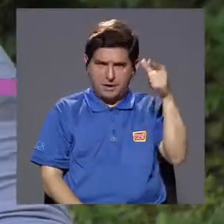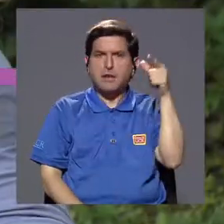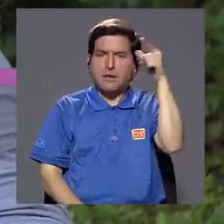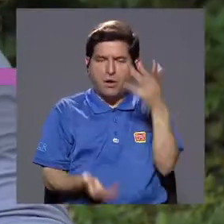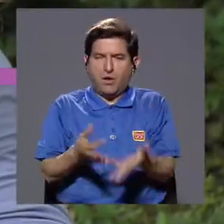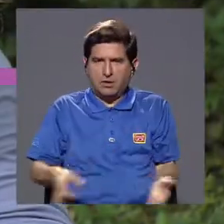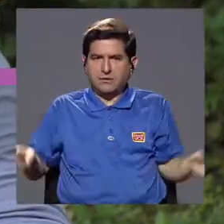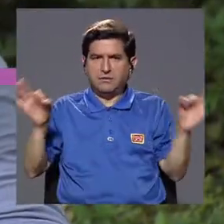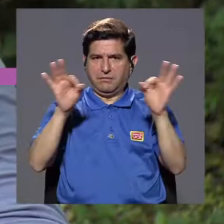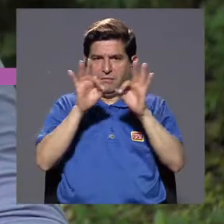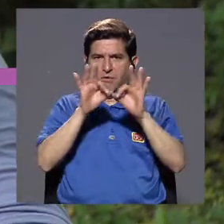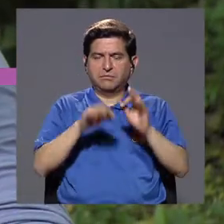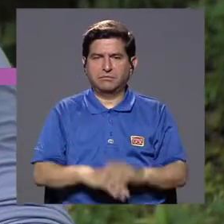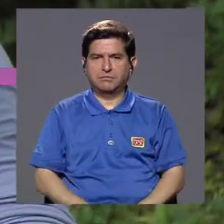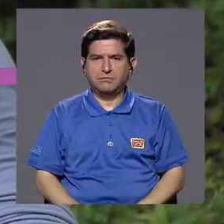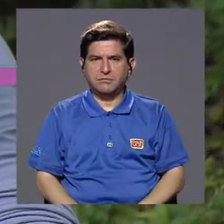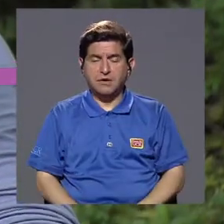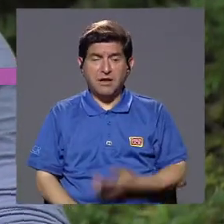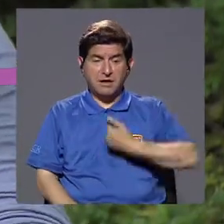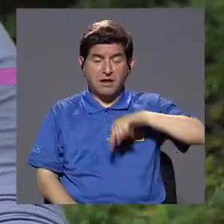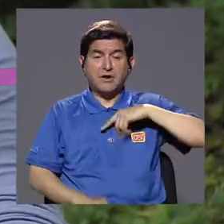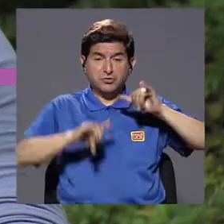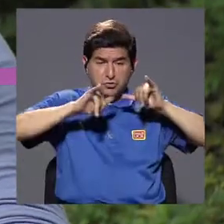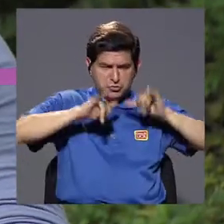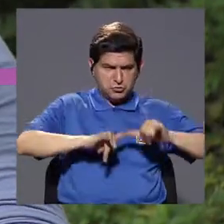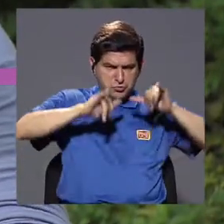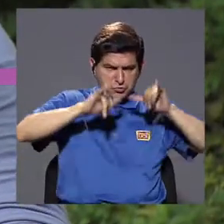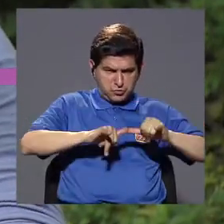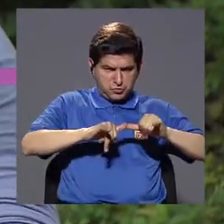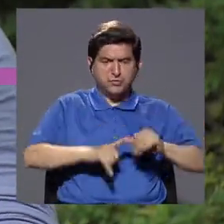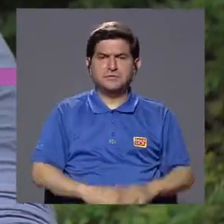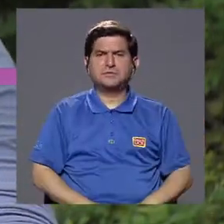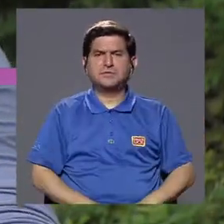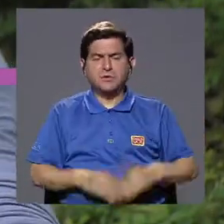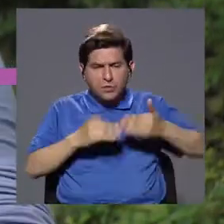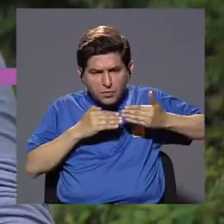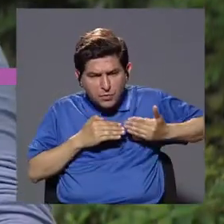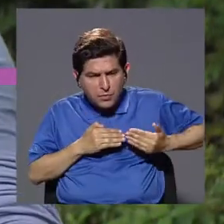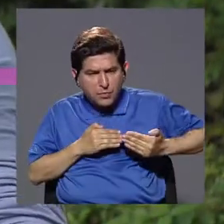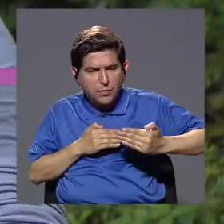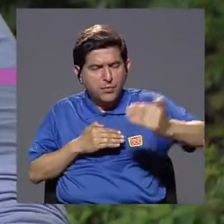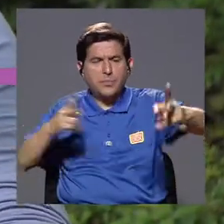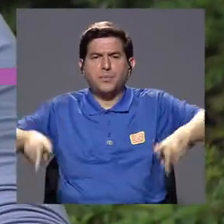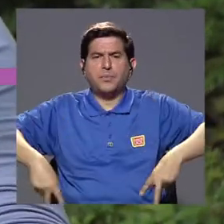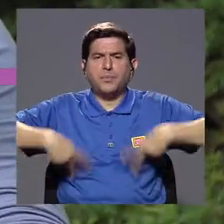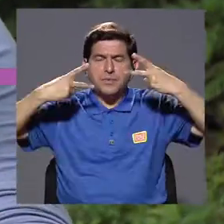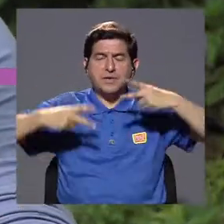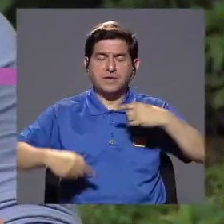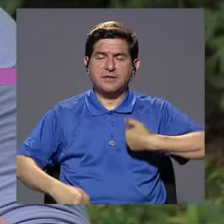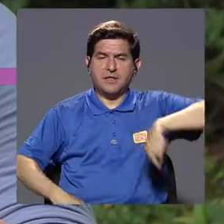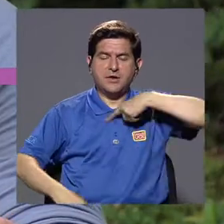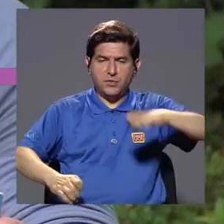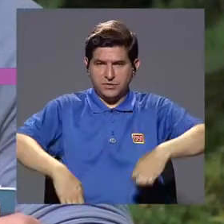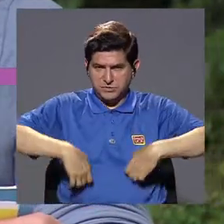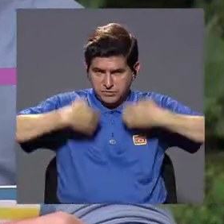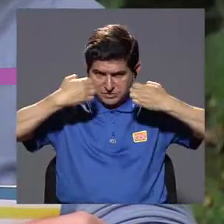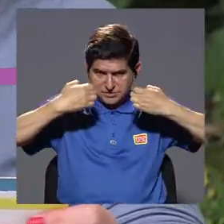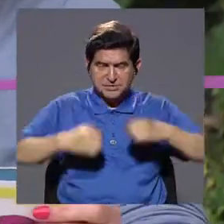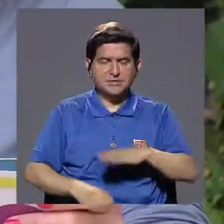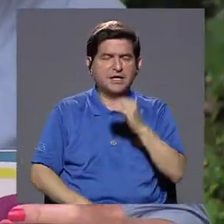nos sostiene que nos ha sostenido en nuestra vida en nuestra existencia en nuestros ideales